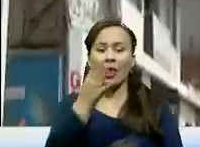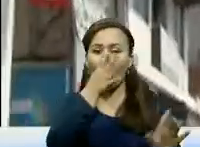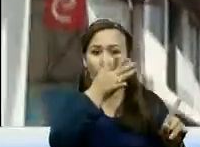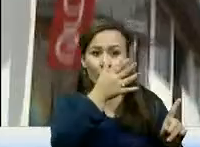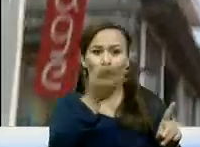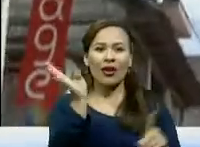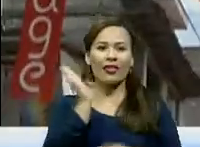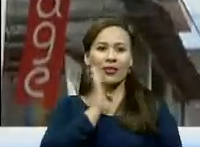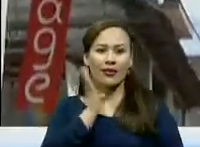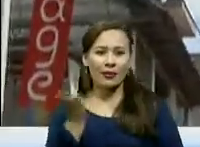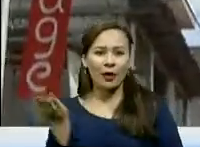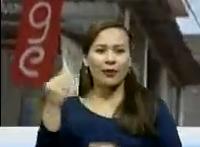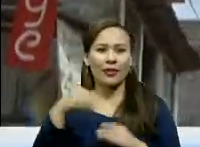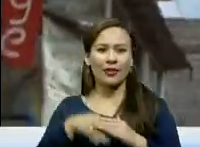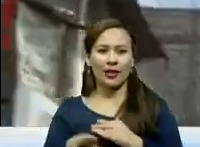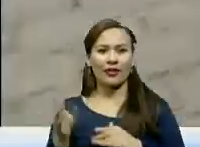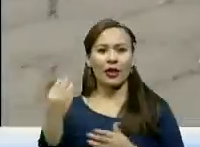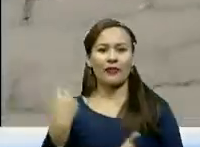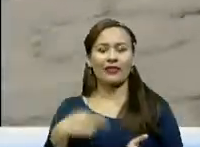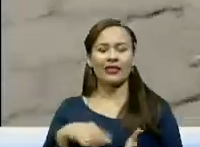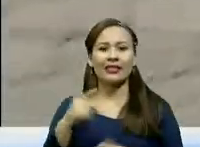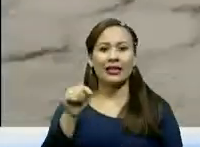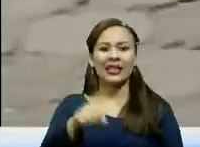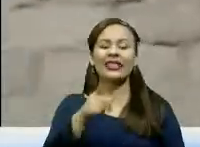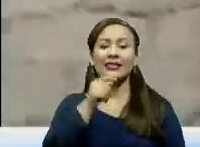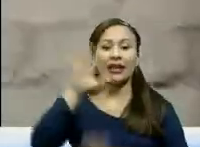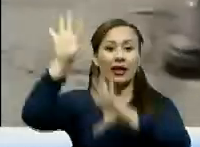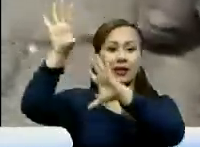esta fiesta de inocentes, traída por los españoles,